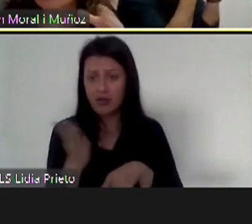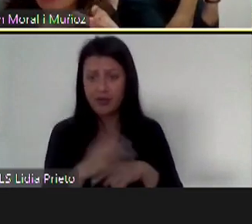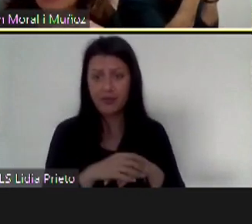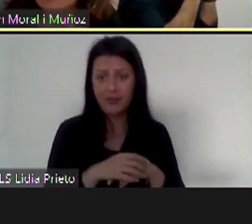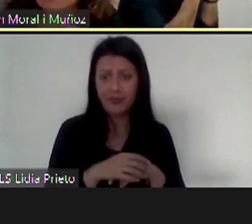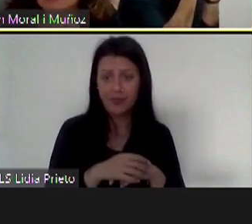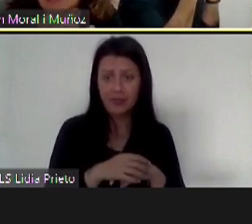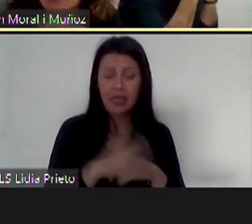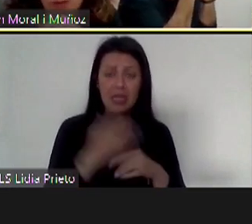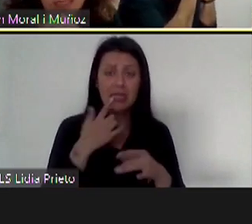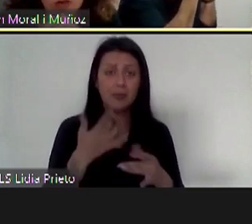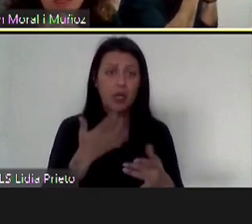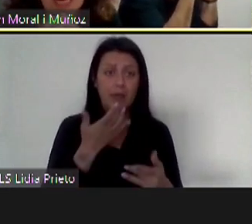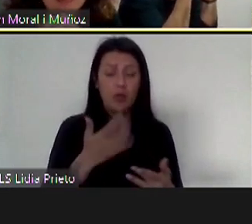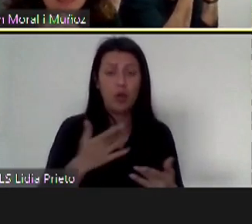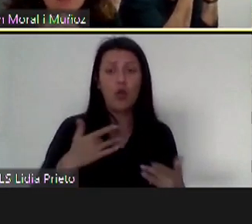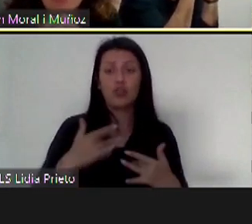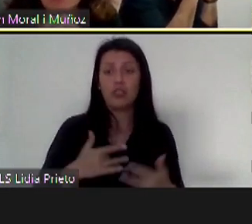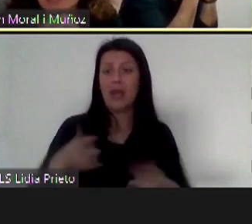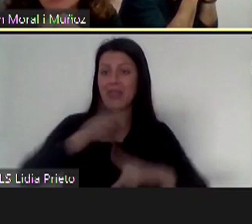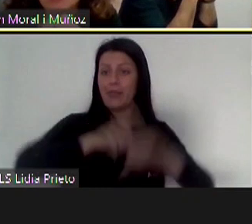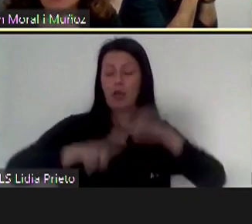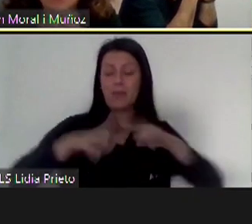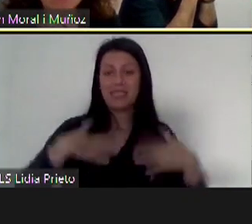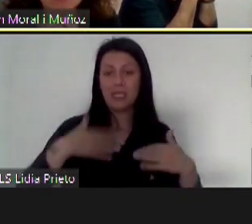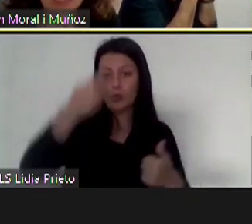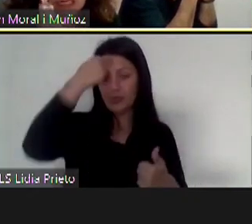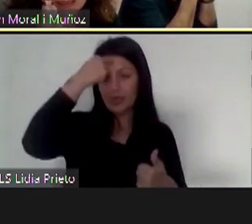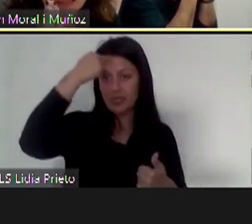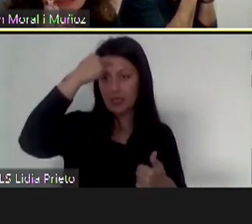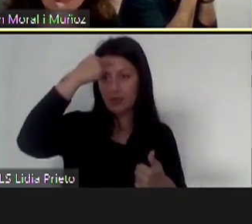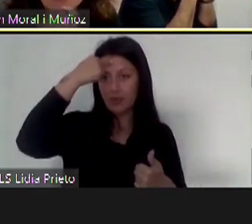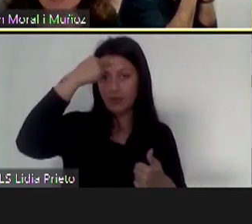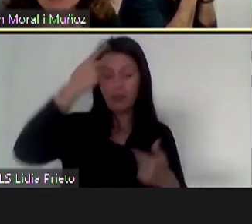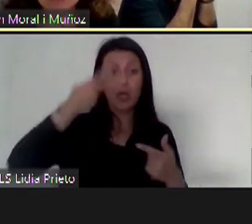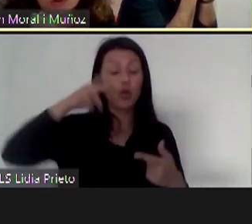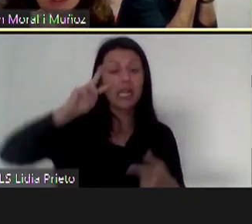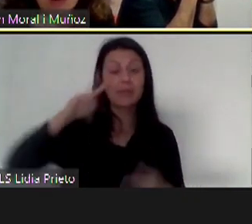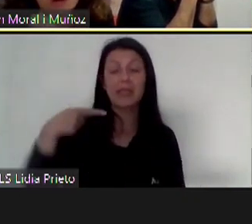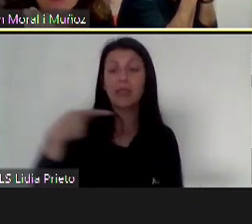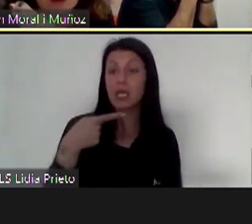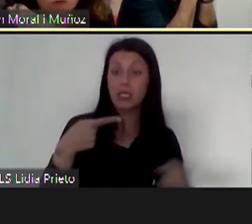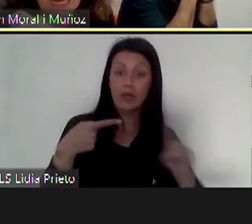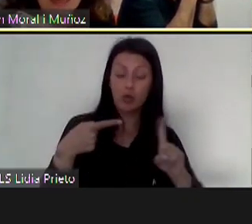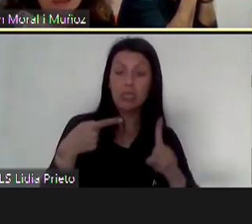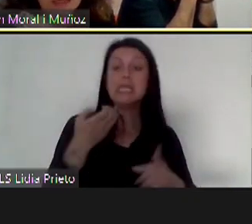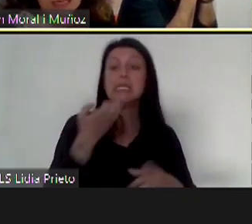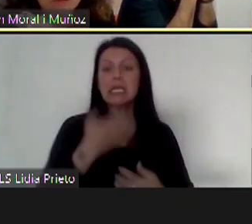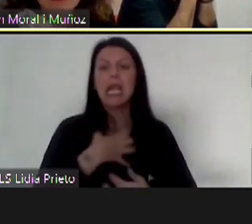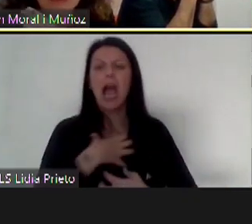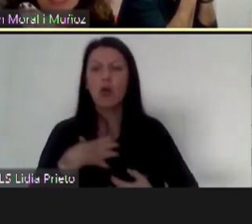llamado un síntoma del problema de salud mental, pero para ellos no es una experiencia negativa. Sí que es la angustia o la